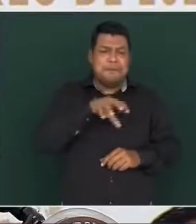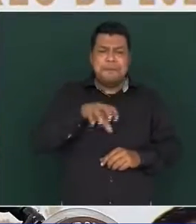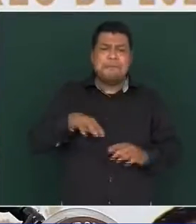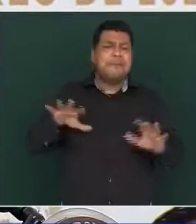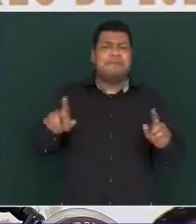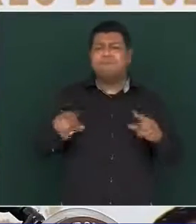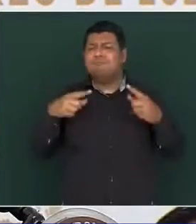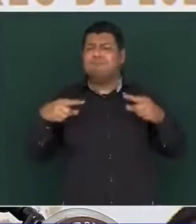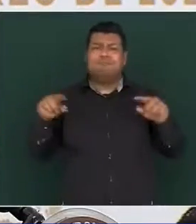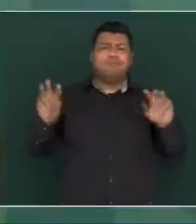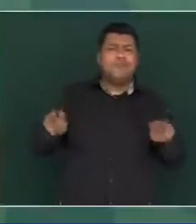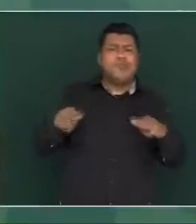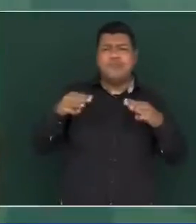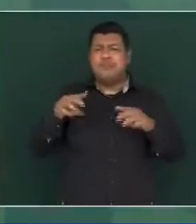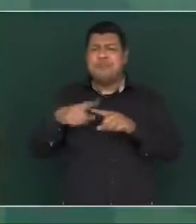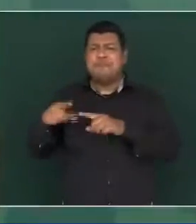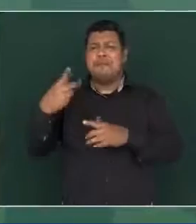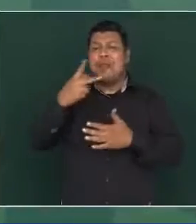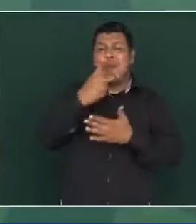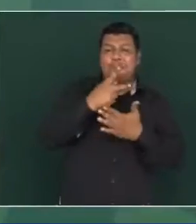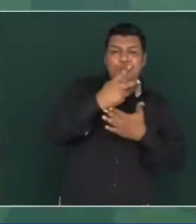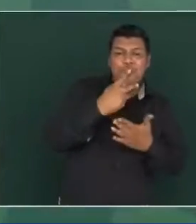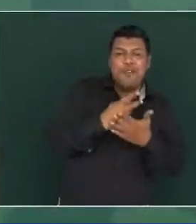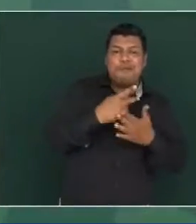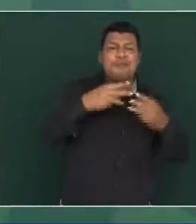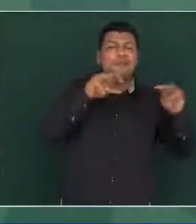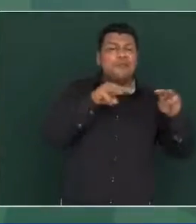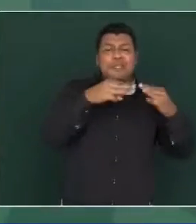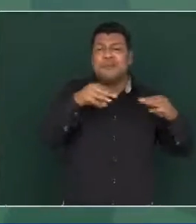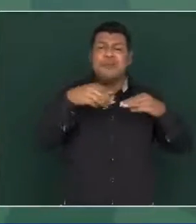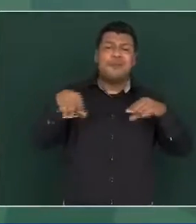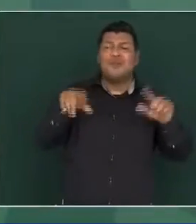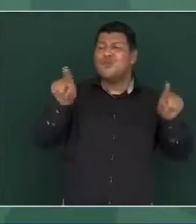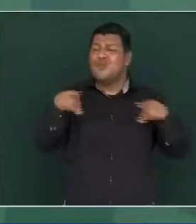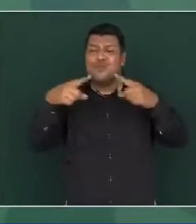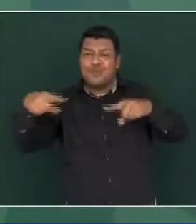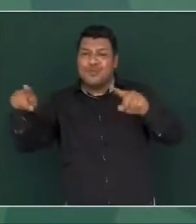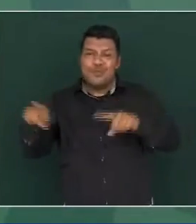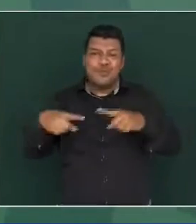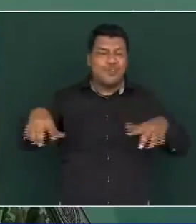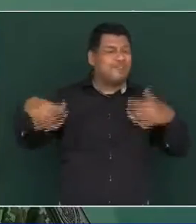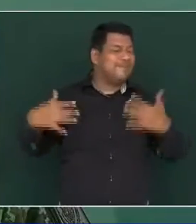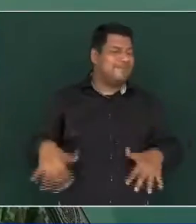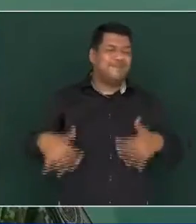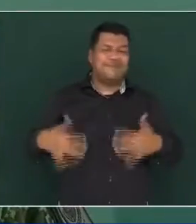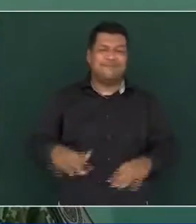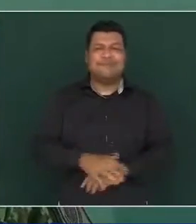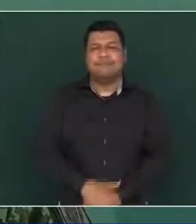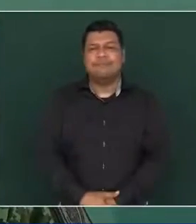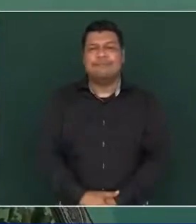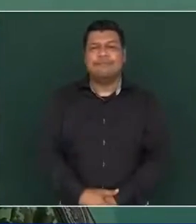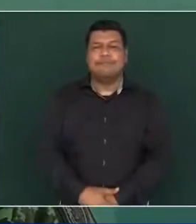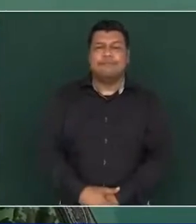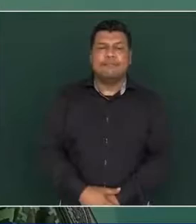nos ayudarán a conformar el programa musical que integraremos a esta actividad.